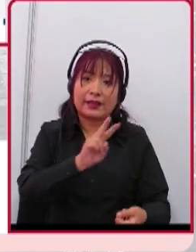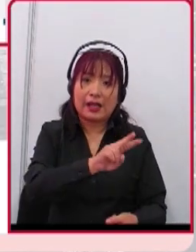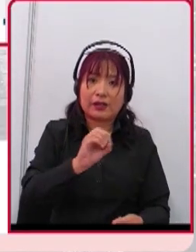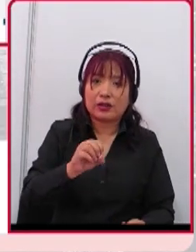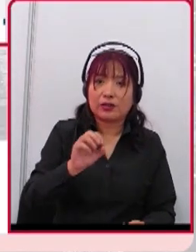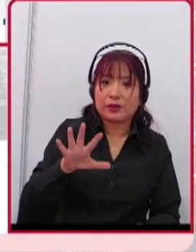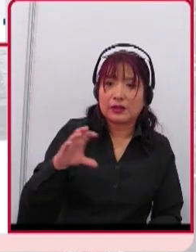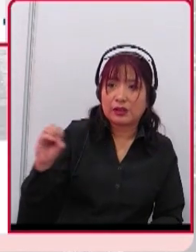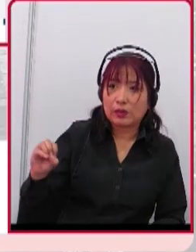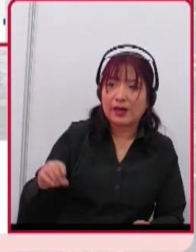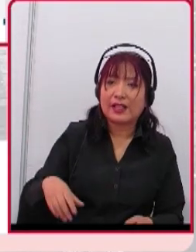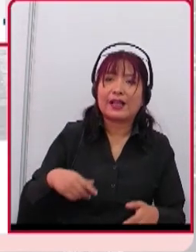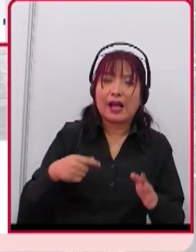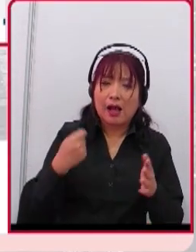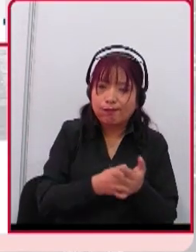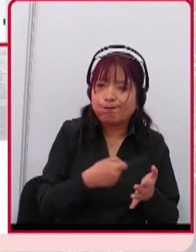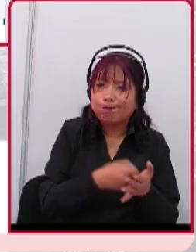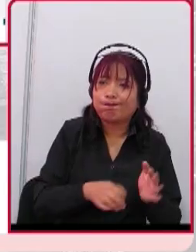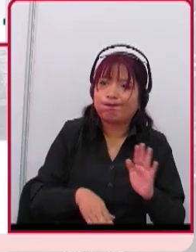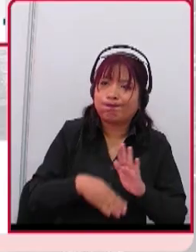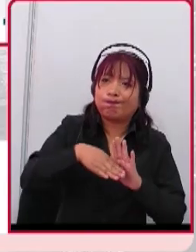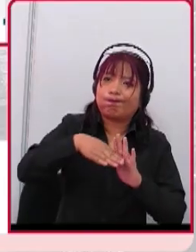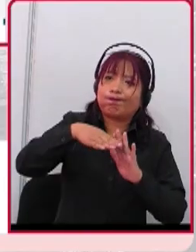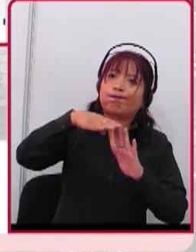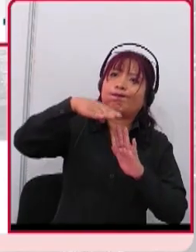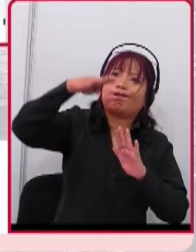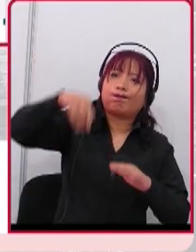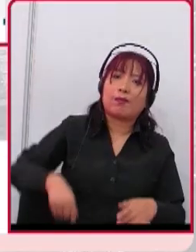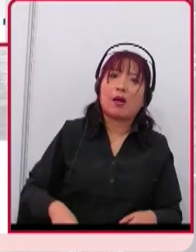a ir aumentando, producto también de la transición energética.